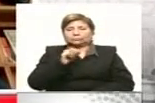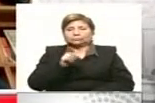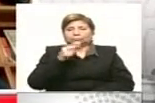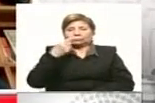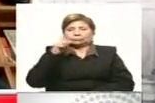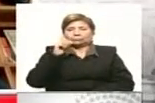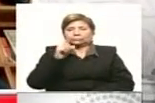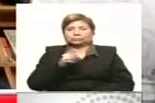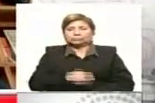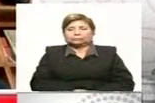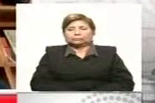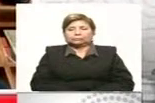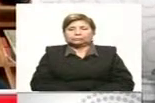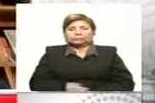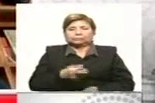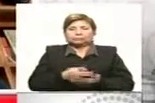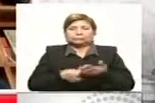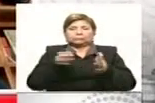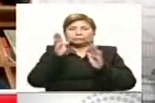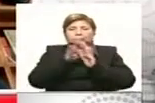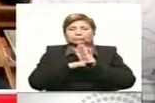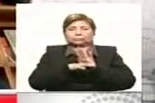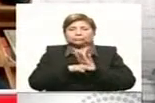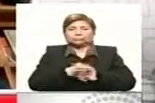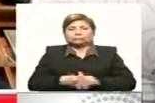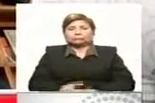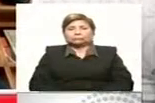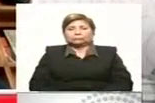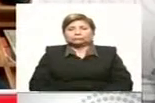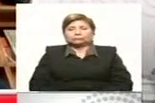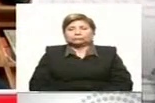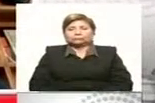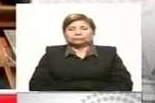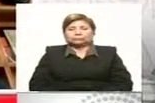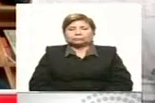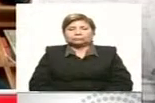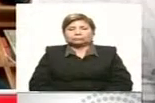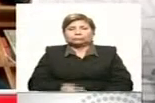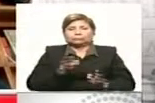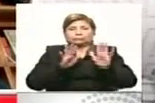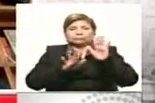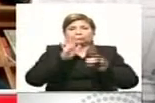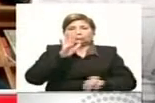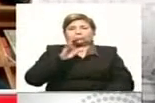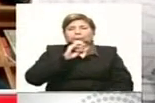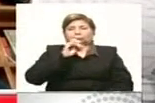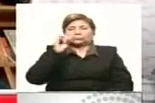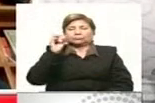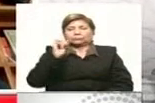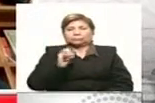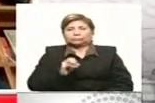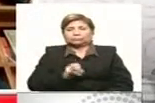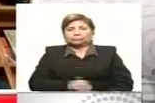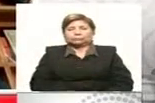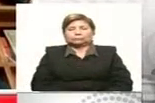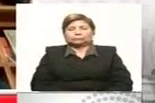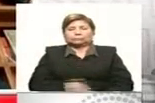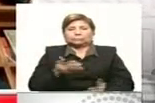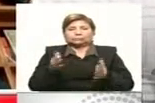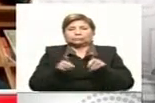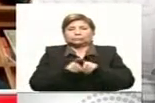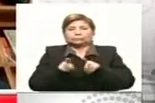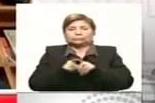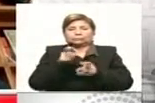7.743.9 millones, monto menor en menos 15.9% en relación